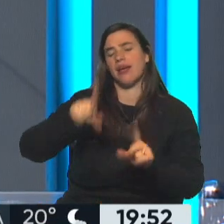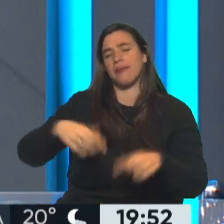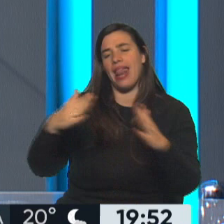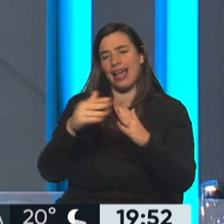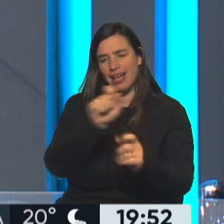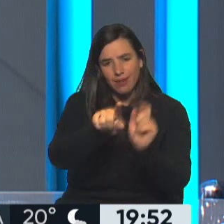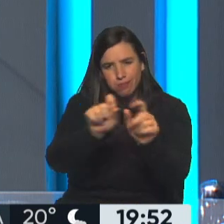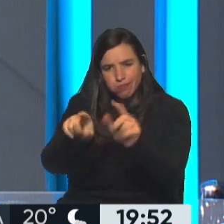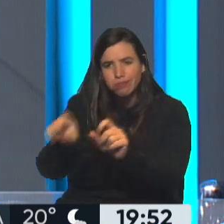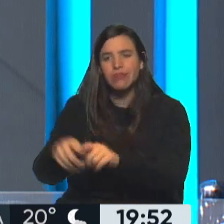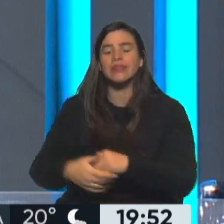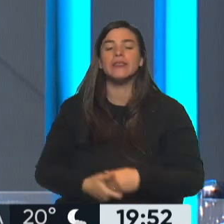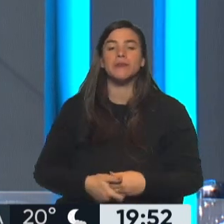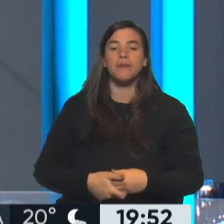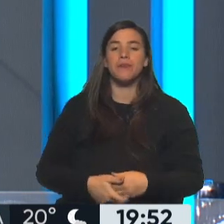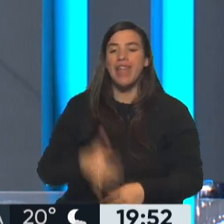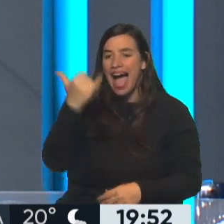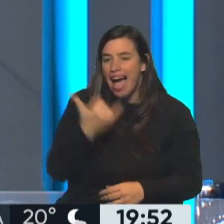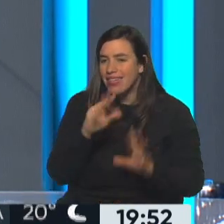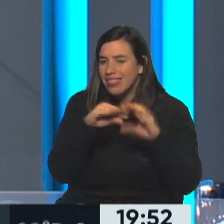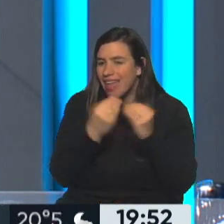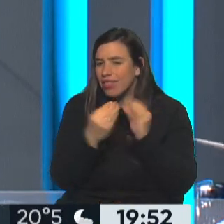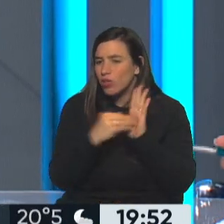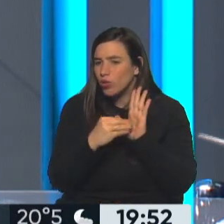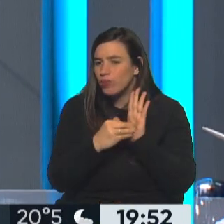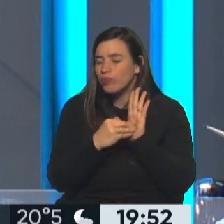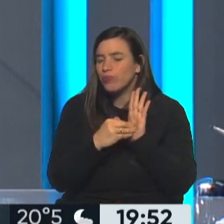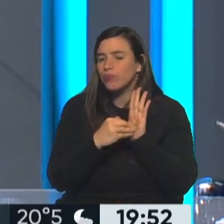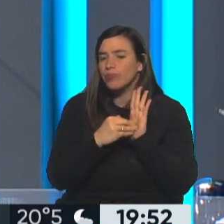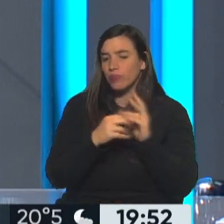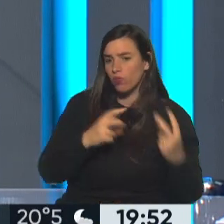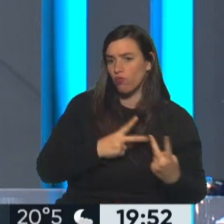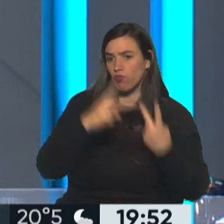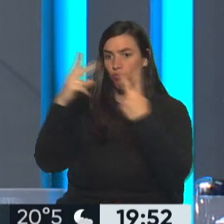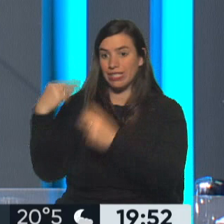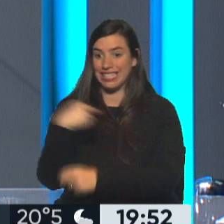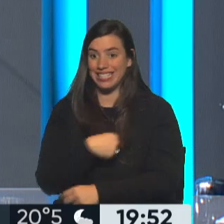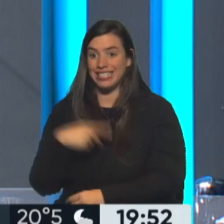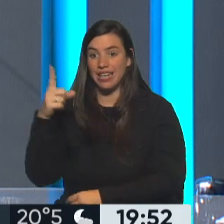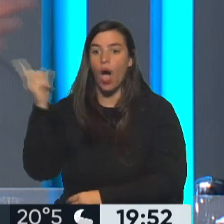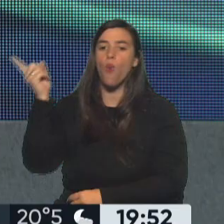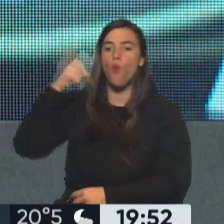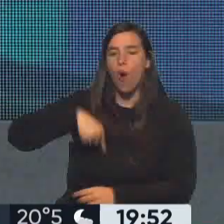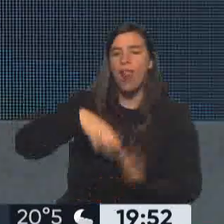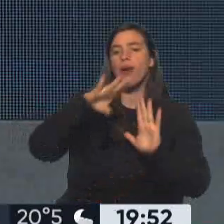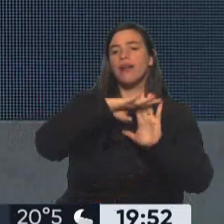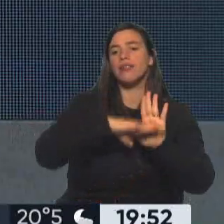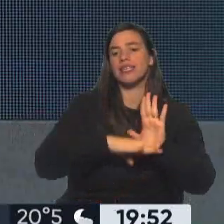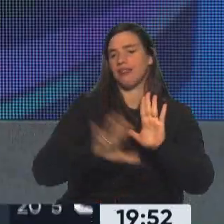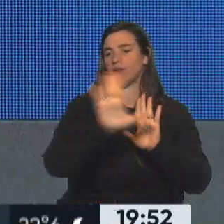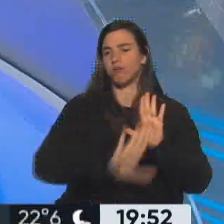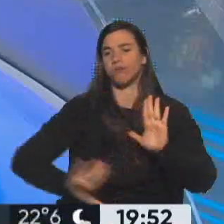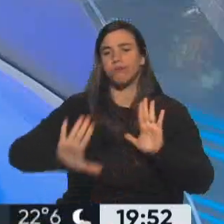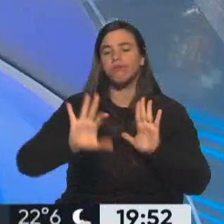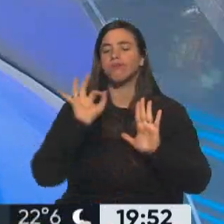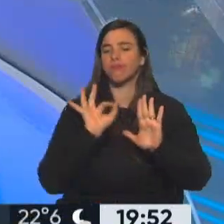que es... Hay un dato que es que muy probablemente del viaje a China se vuelva con parte de las listas armadas. Algo de lo que decía recién Sofi